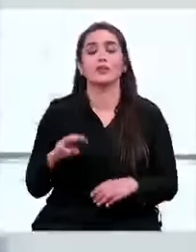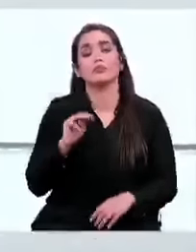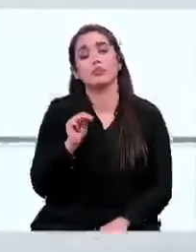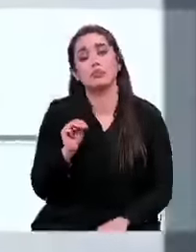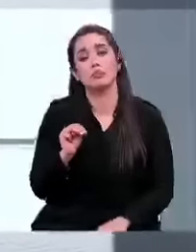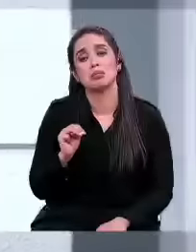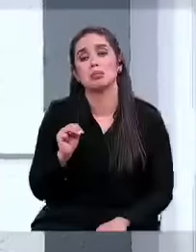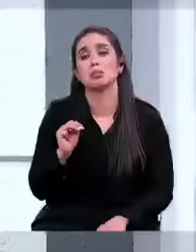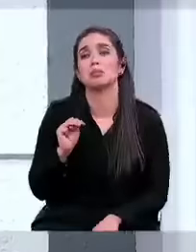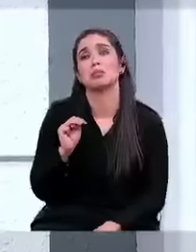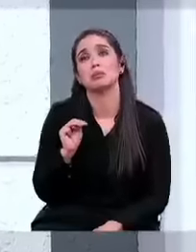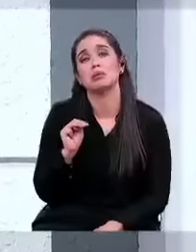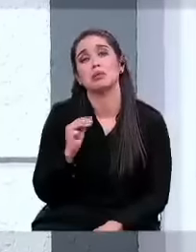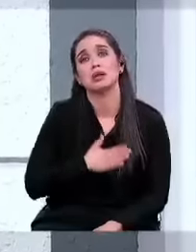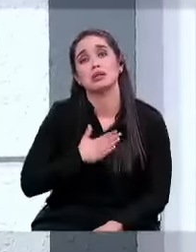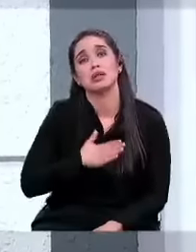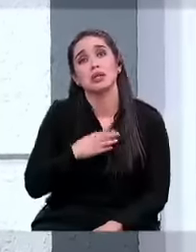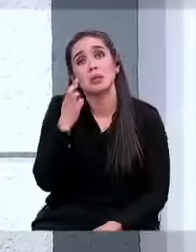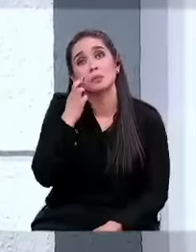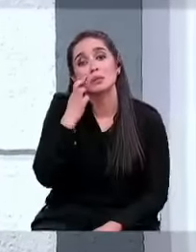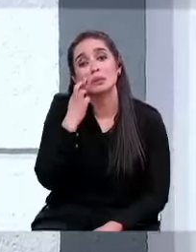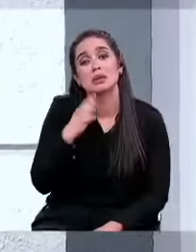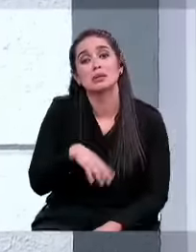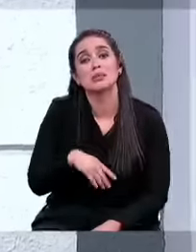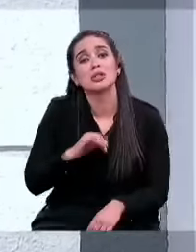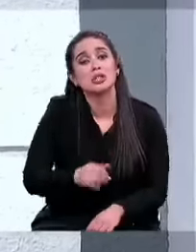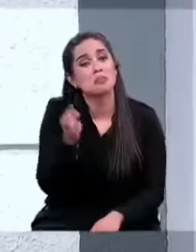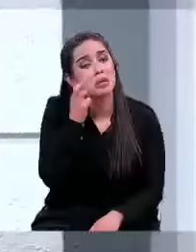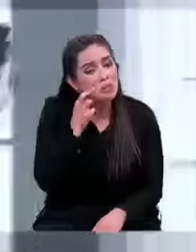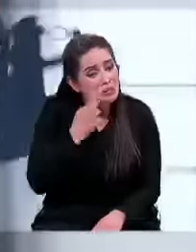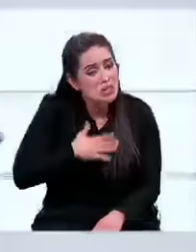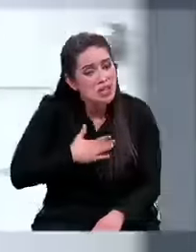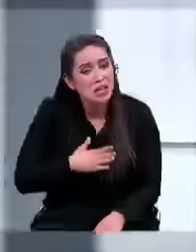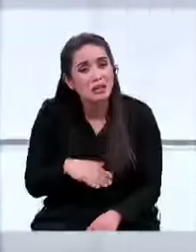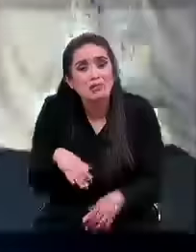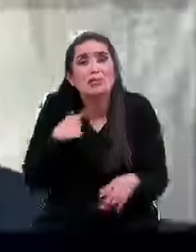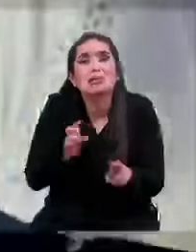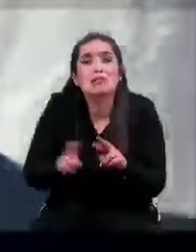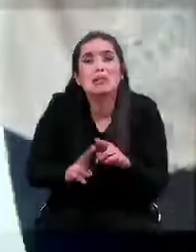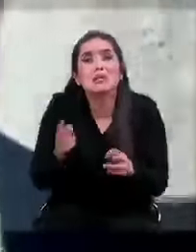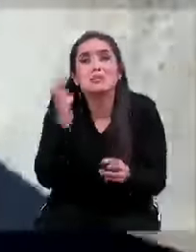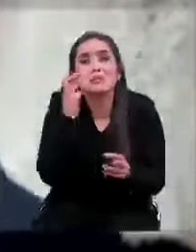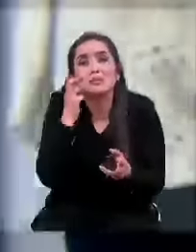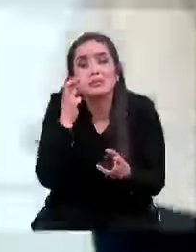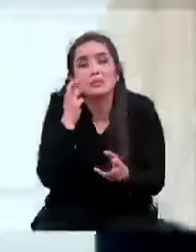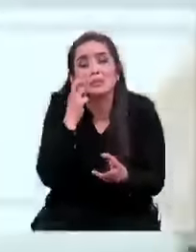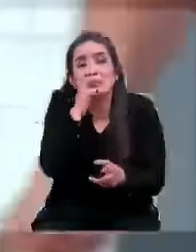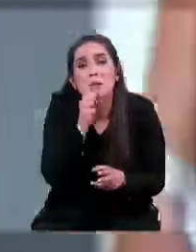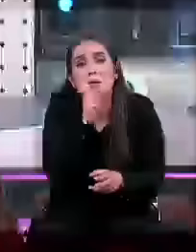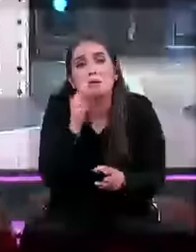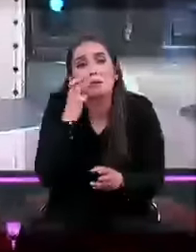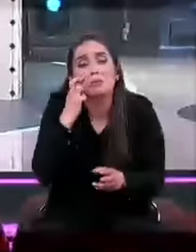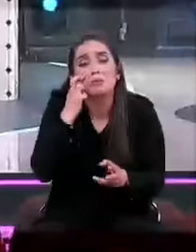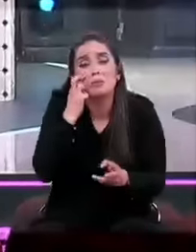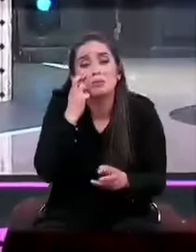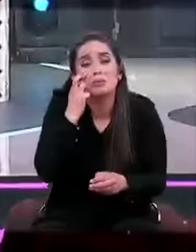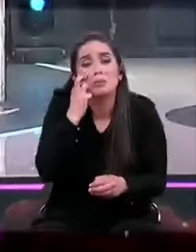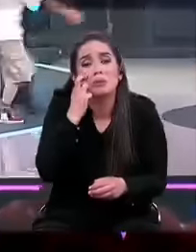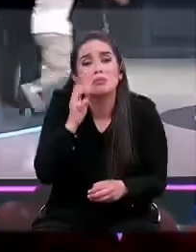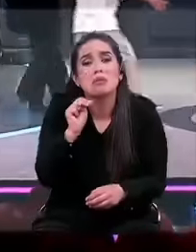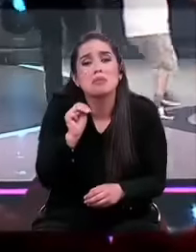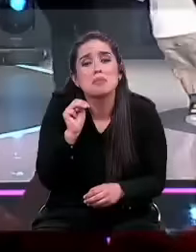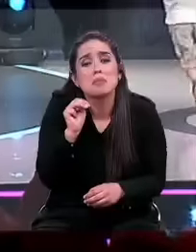¿Qué, pues? ¿Y qué quiero hacer pis? Pucha, hijo, siempre se te ocurre hacer pipí cuando estamos apurados. ¿Pero qué hago? ¿Qué? ¿Me estoy quemado, pipí? ¡Ya, venga!